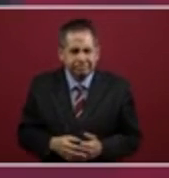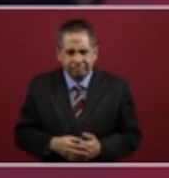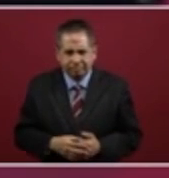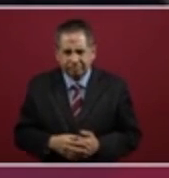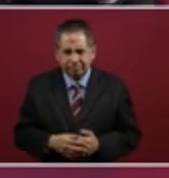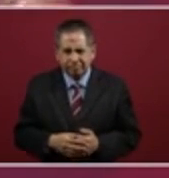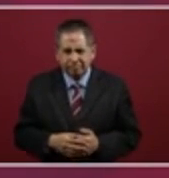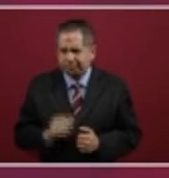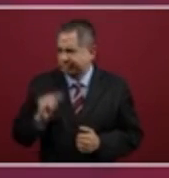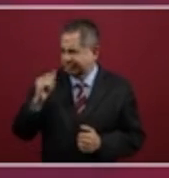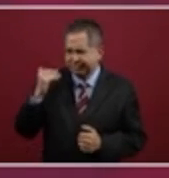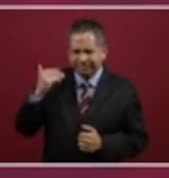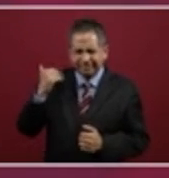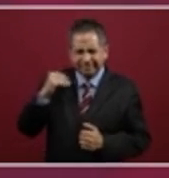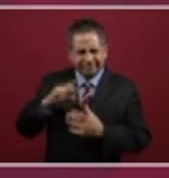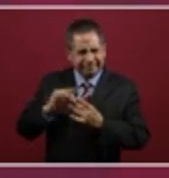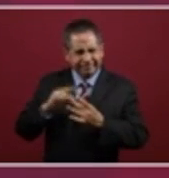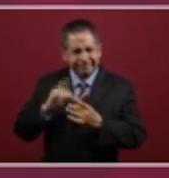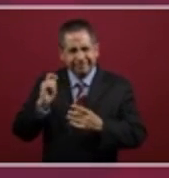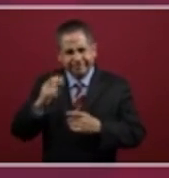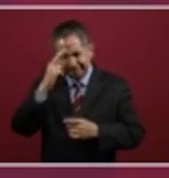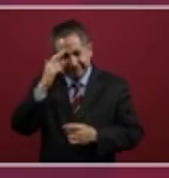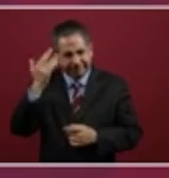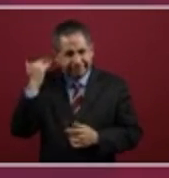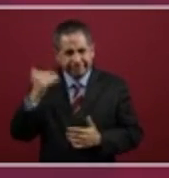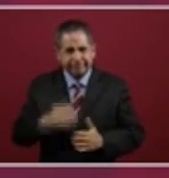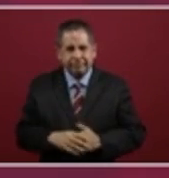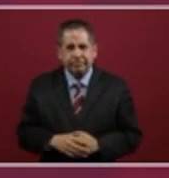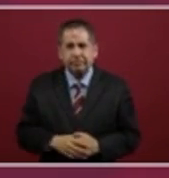el más reciente.